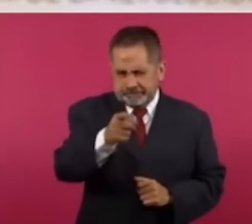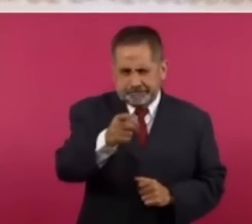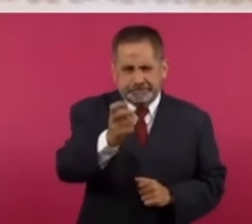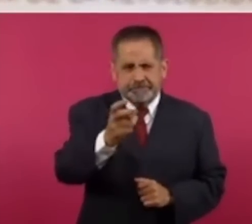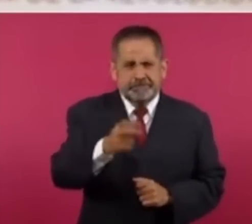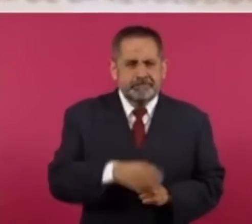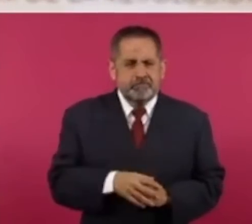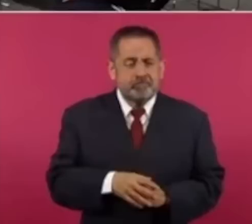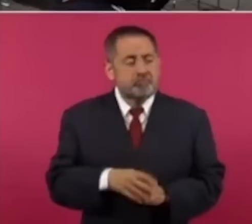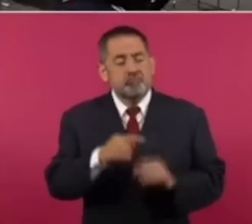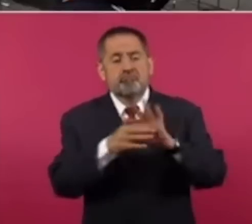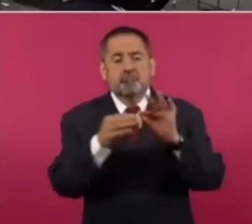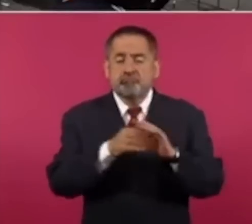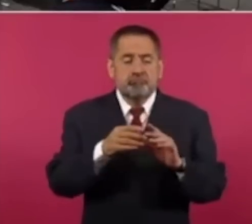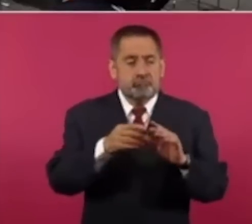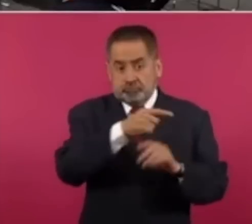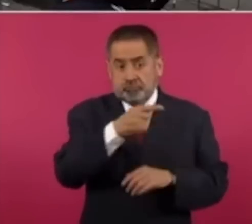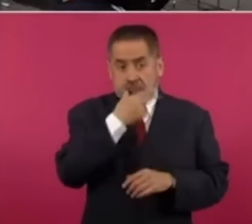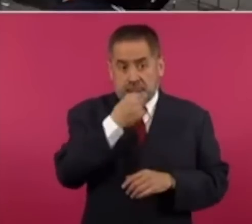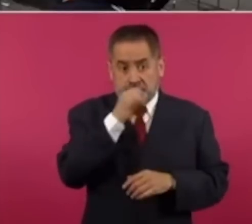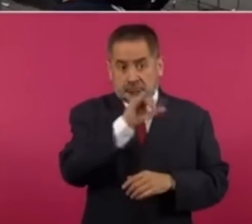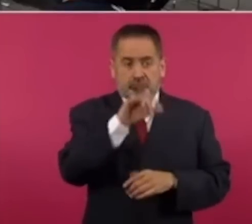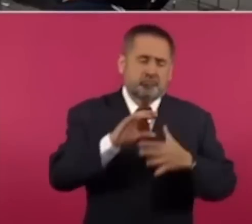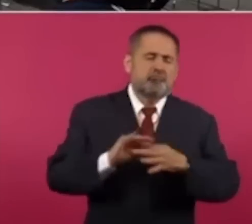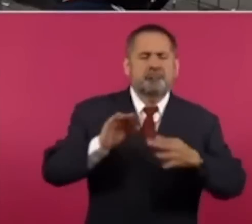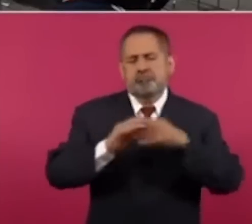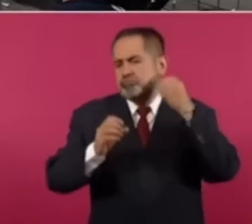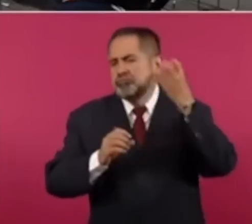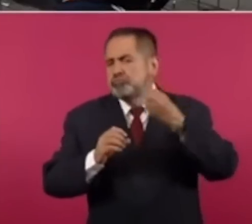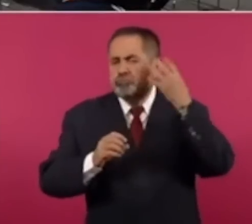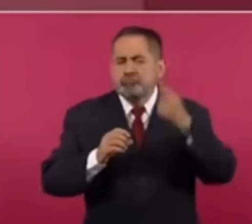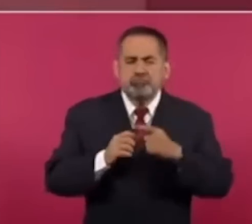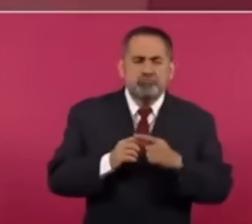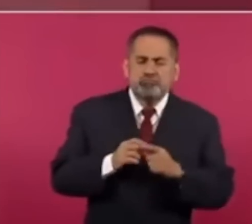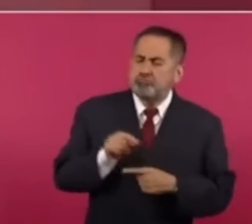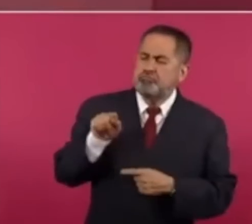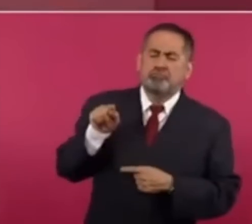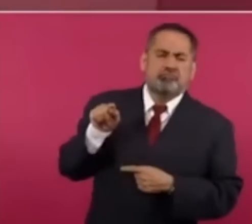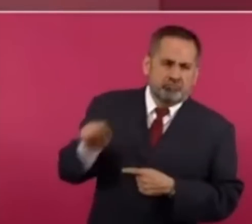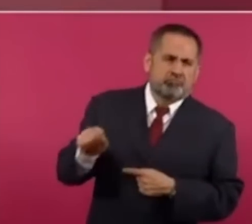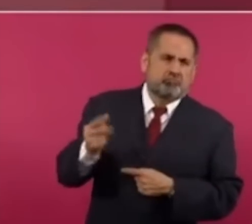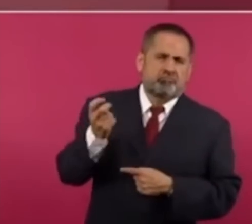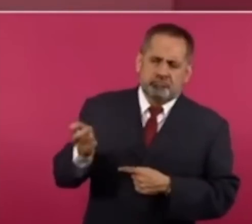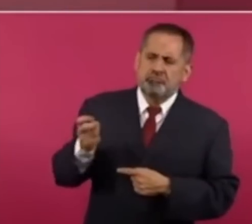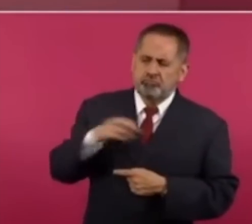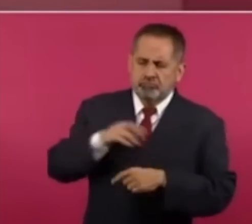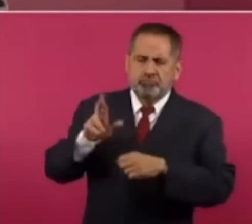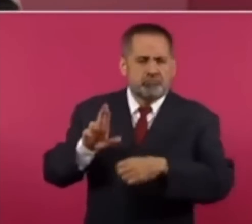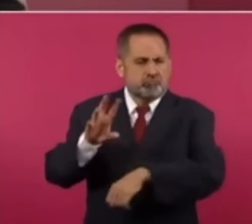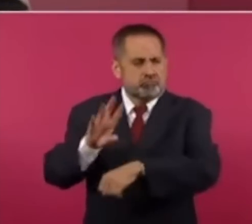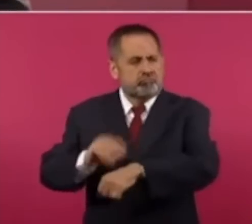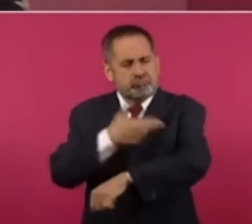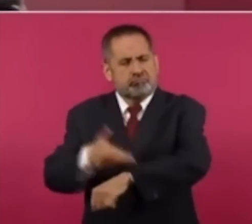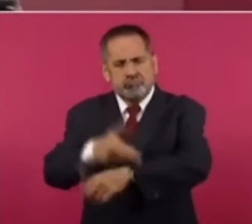eso es. Y habló de una persona que él iba a hacerse cargo de que saliera. No ha